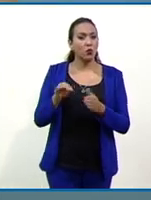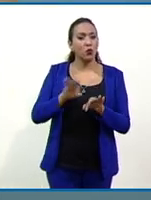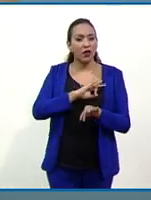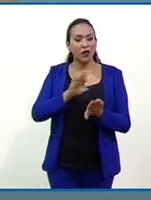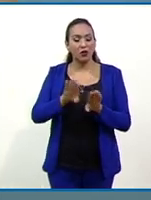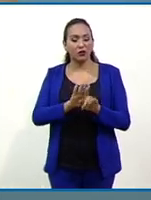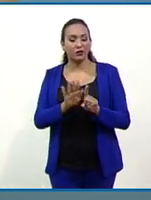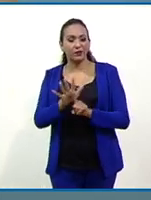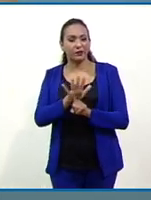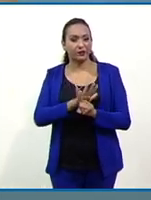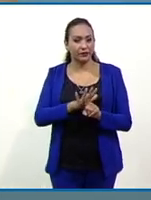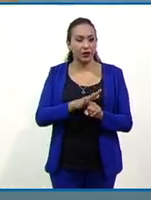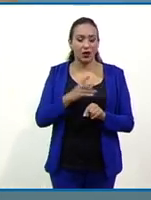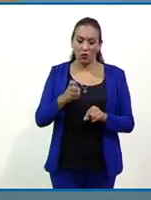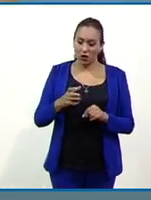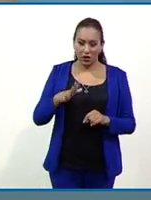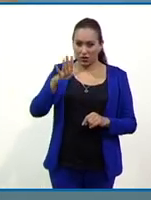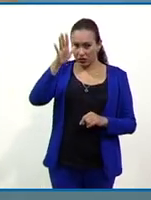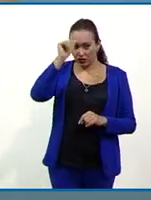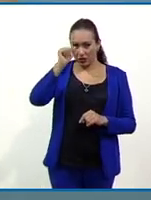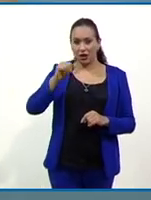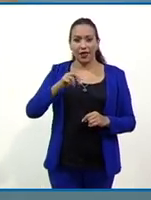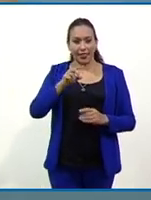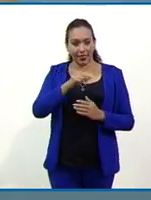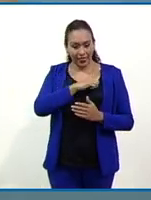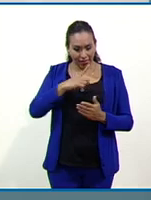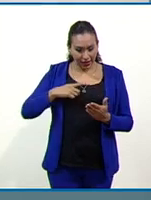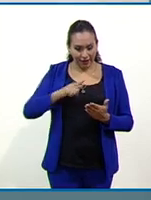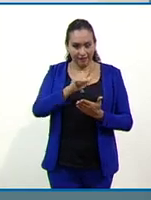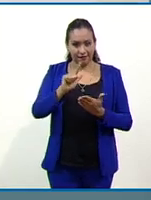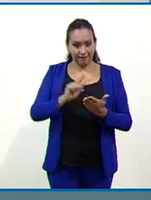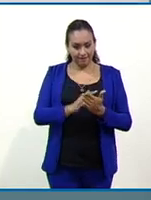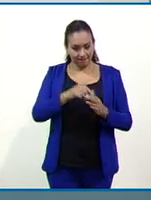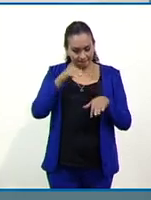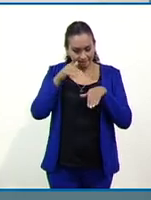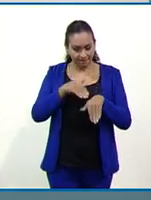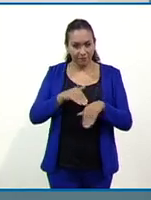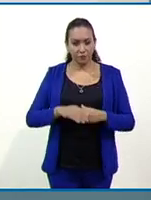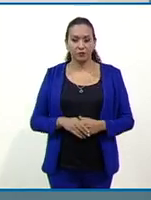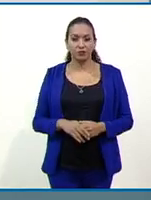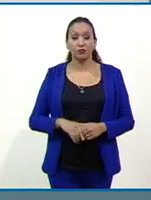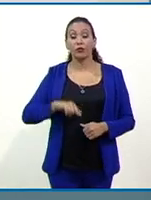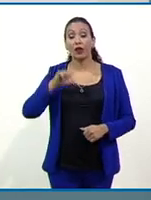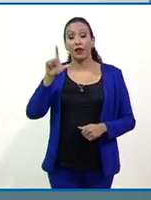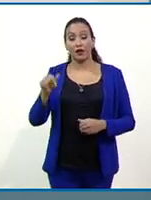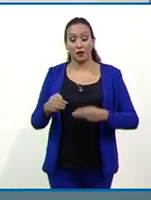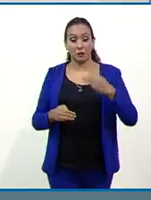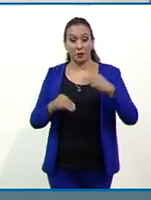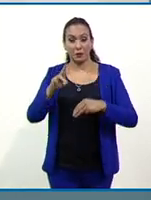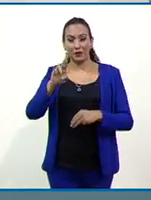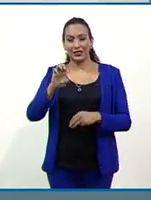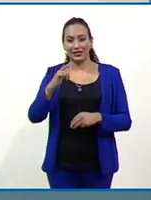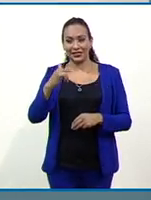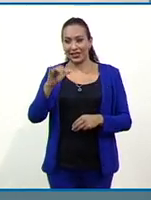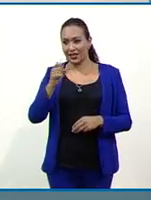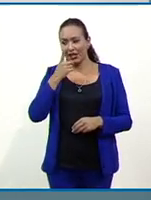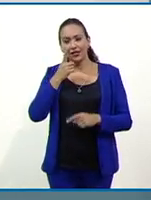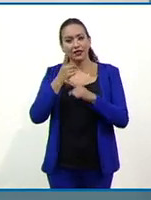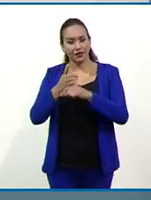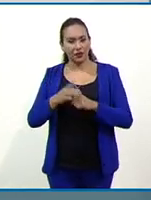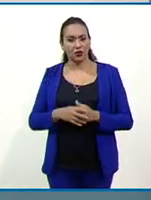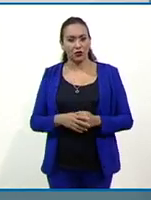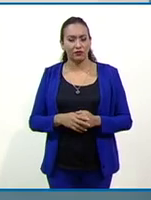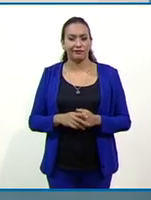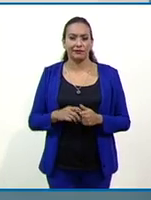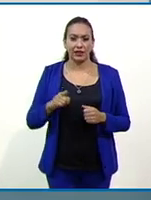por la disposición constitucional precisada. El magistrado Reyes Rodríguez Mondragón también votó en contra